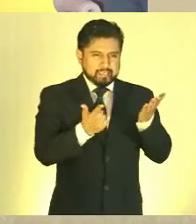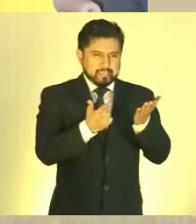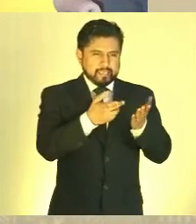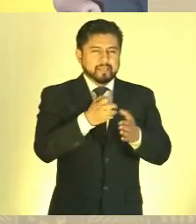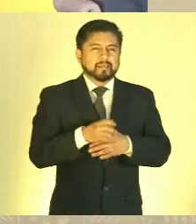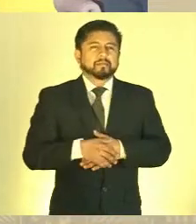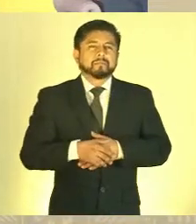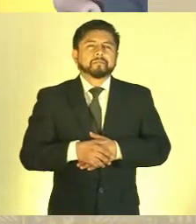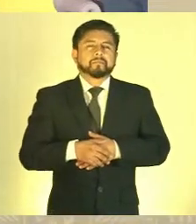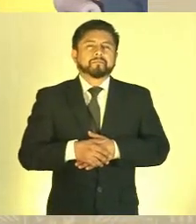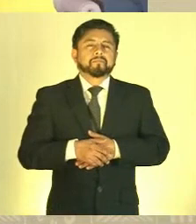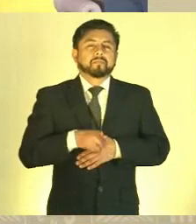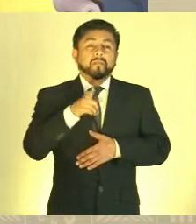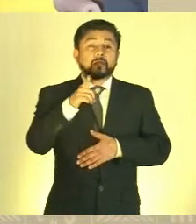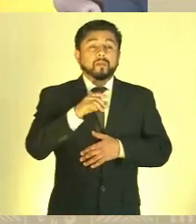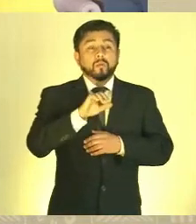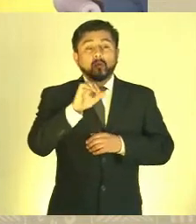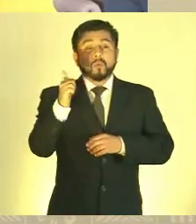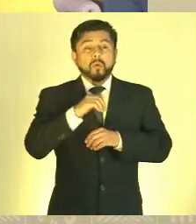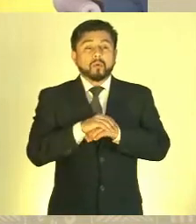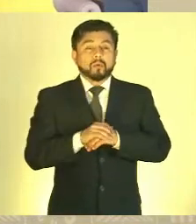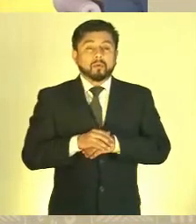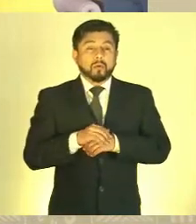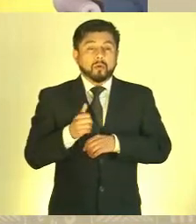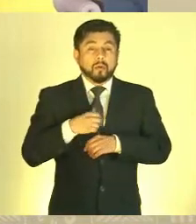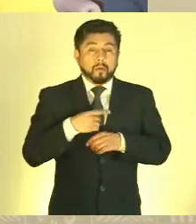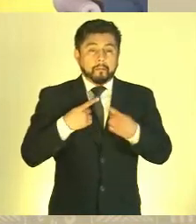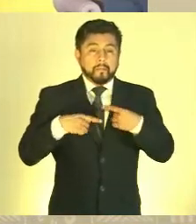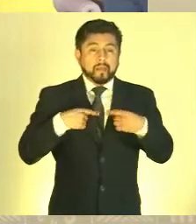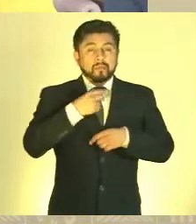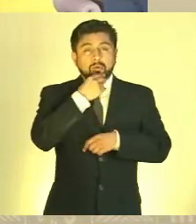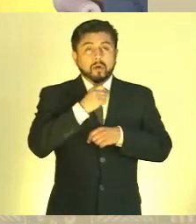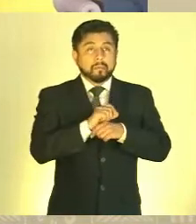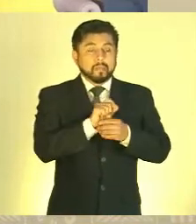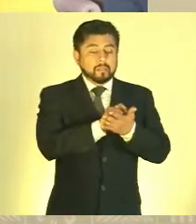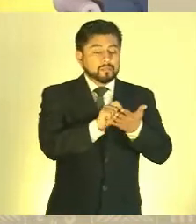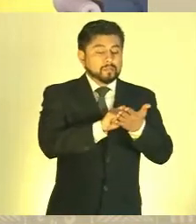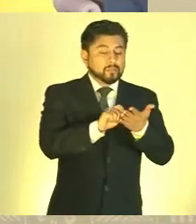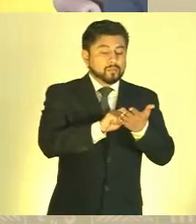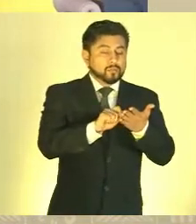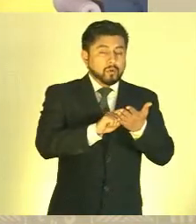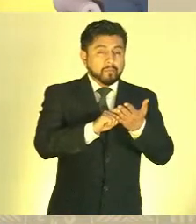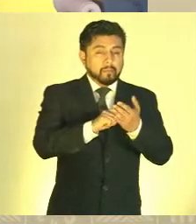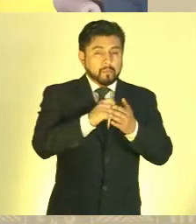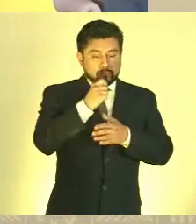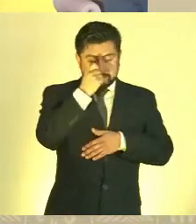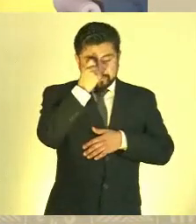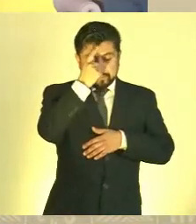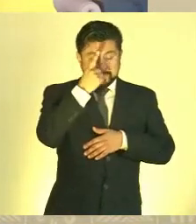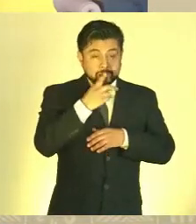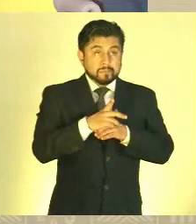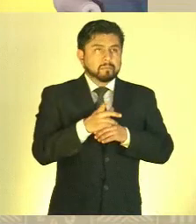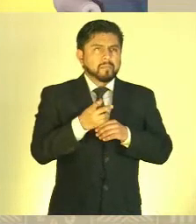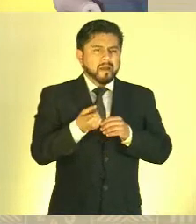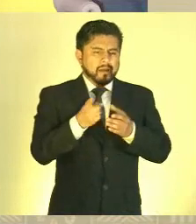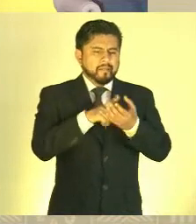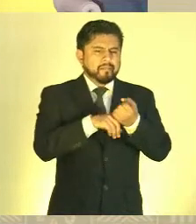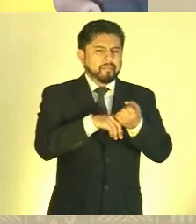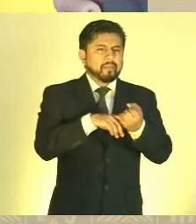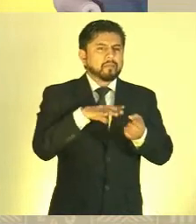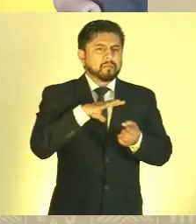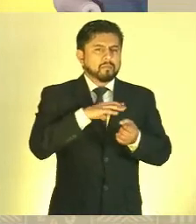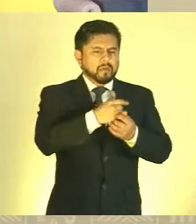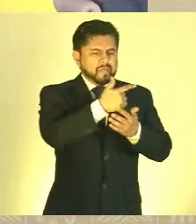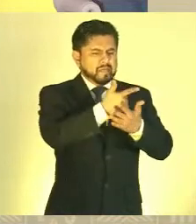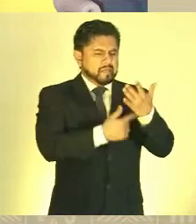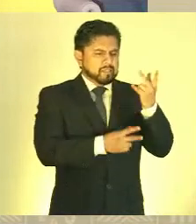Gordon. Él escribió un libro sobre el inconcebible universo en el que plantea muchas de las preguntas que Bruno se